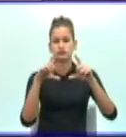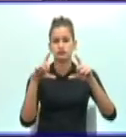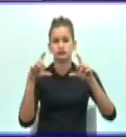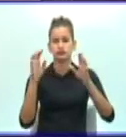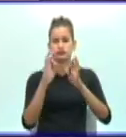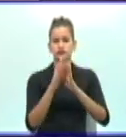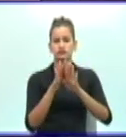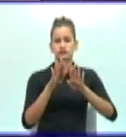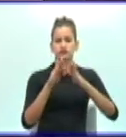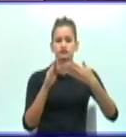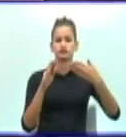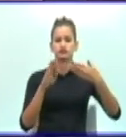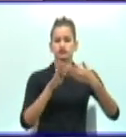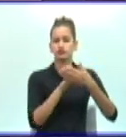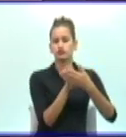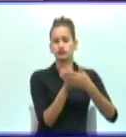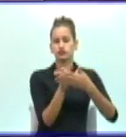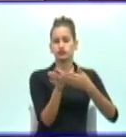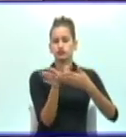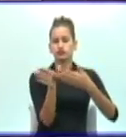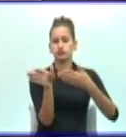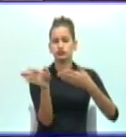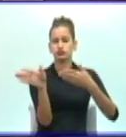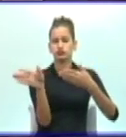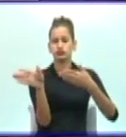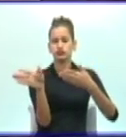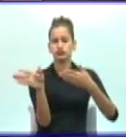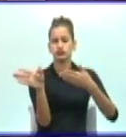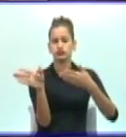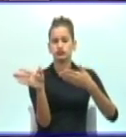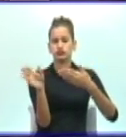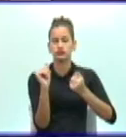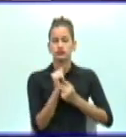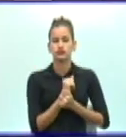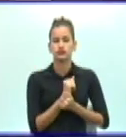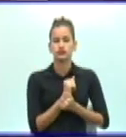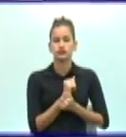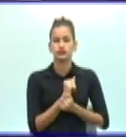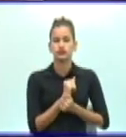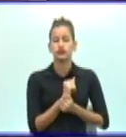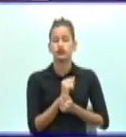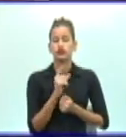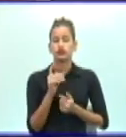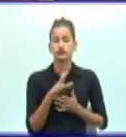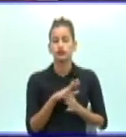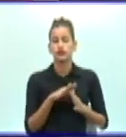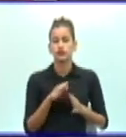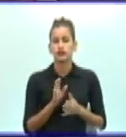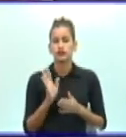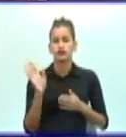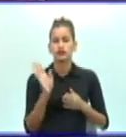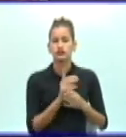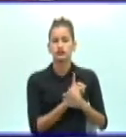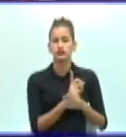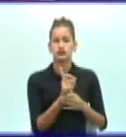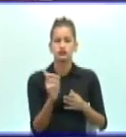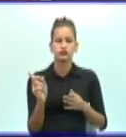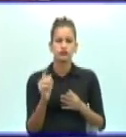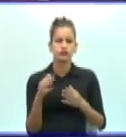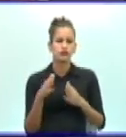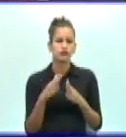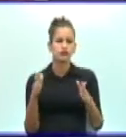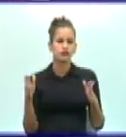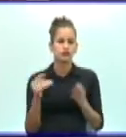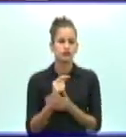una dirección determinada, en un sentido de dirección determinado y una distancia que yo he